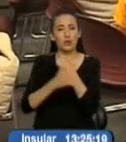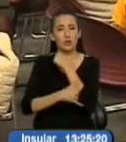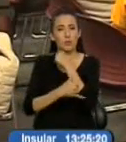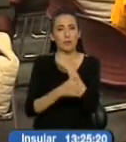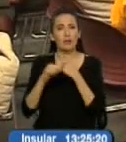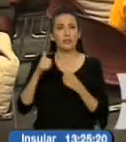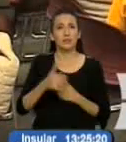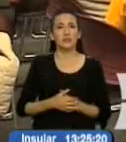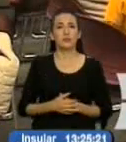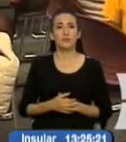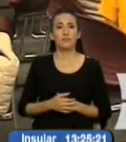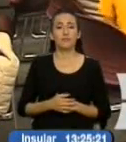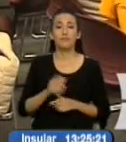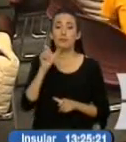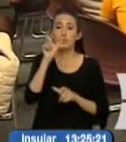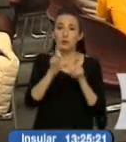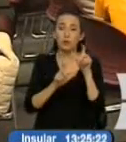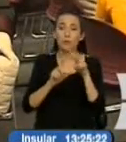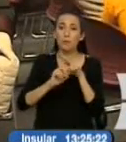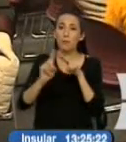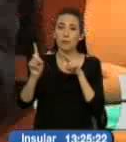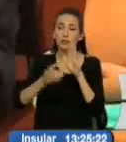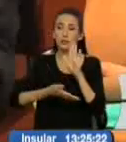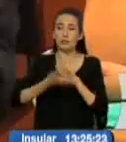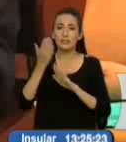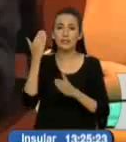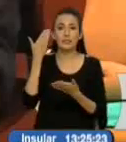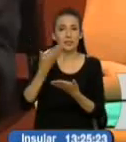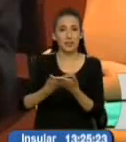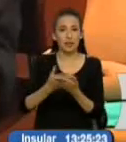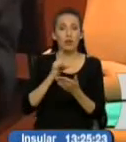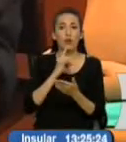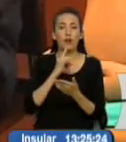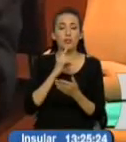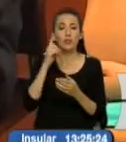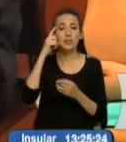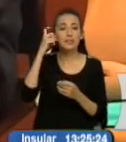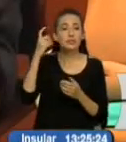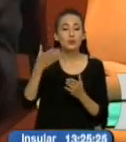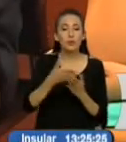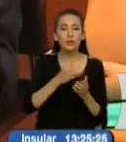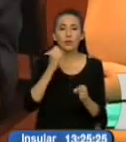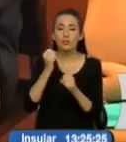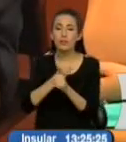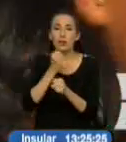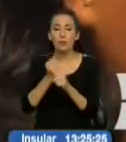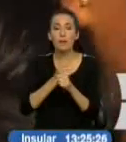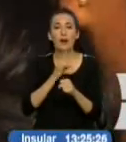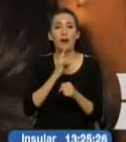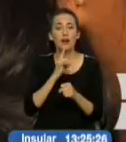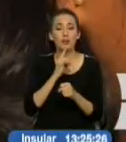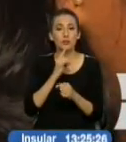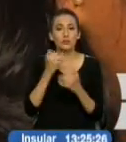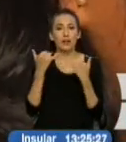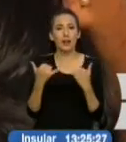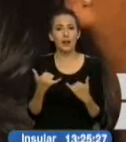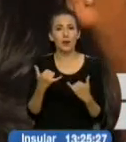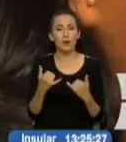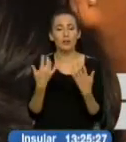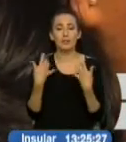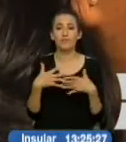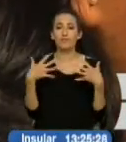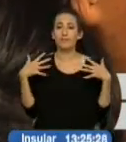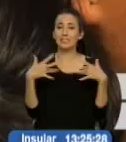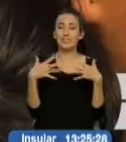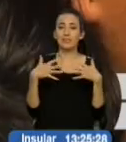Son inmigrantes ecuatorianos que llegaron a Estados Unidos en busca del sueño americano y que ahora están viviendo una pesadilla debido